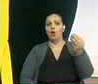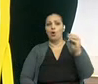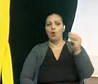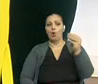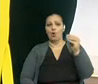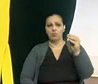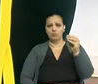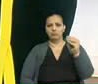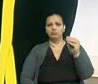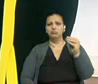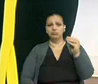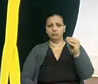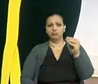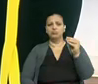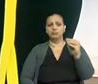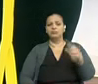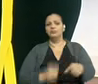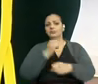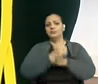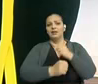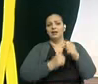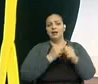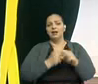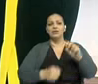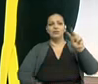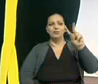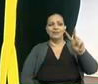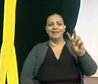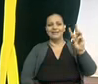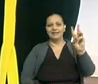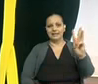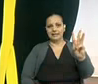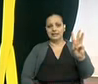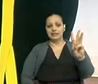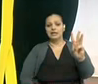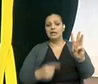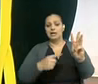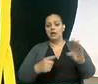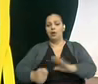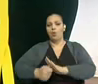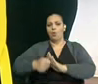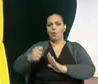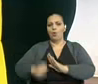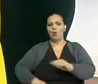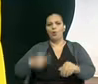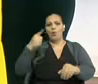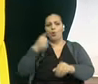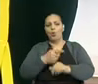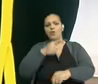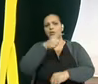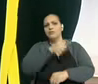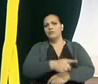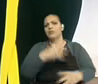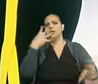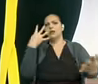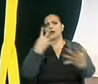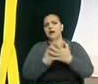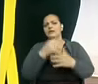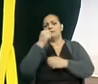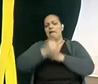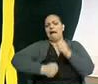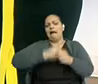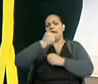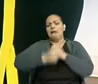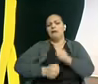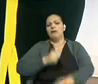pagar que los años que ha vivido, creo que. Caramba. 34 años le toca pagar por la muerte de un ser humano.